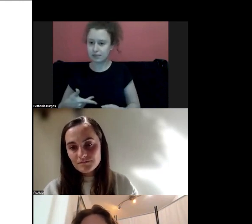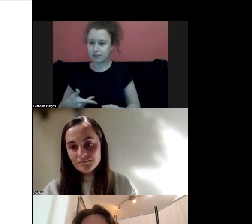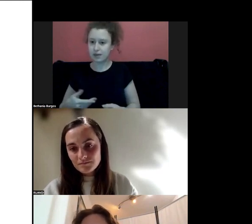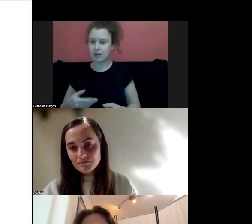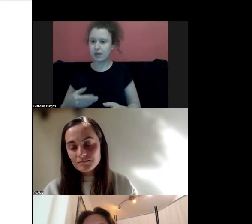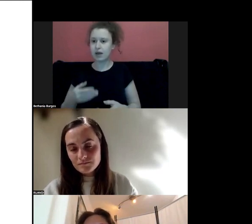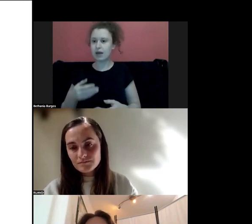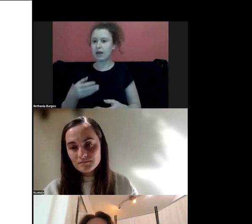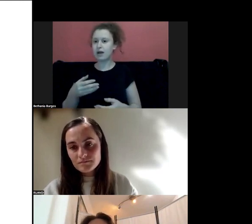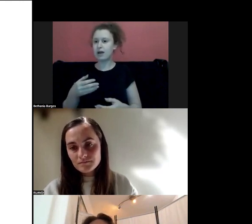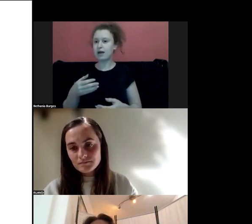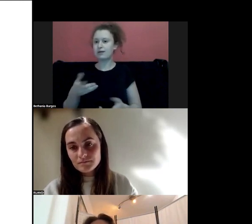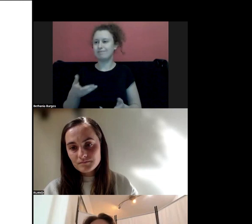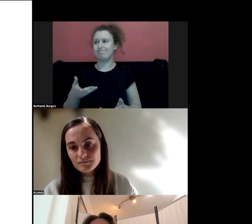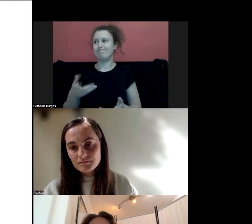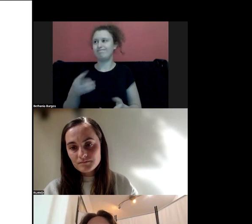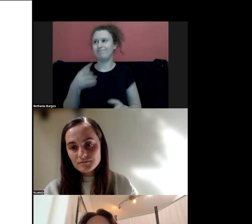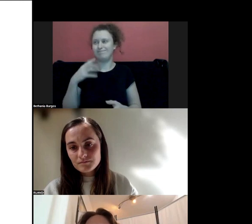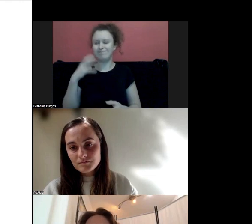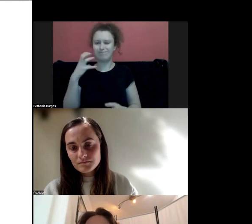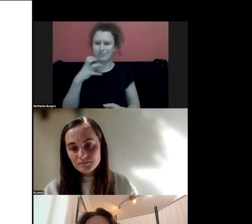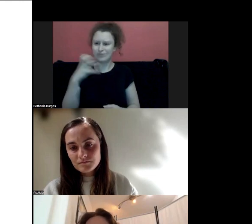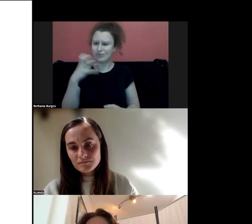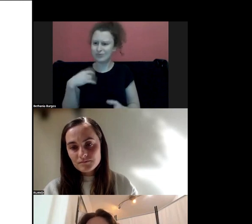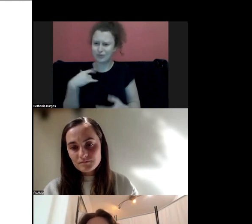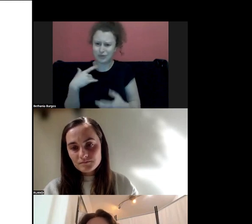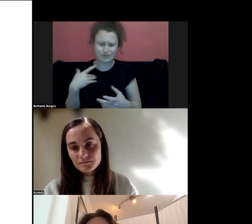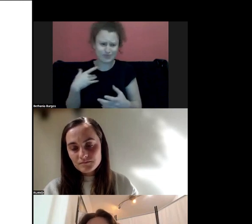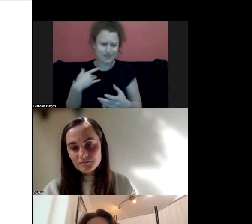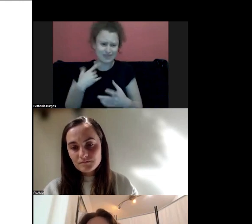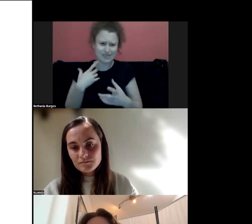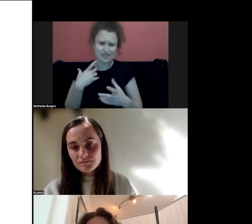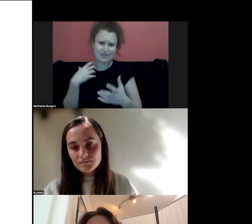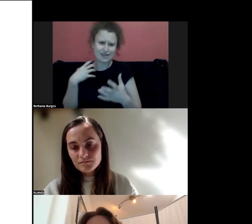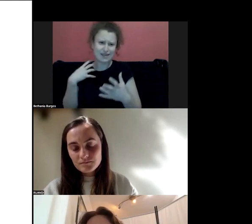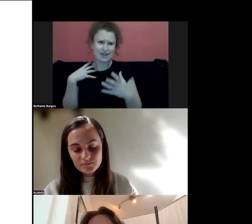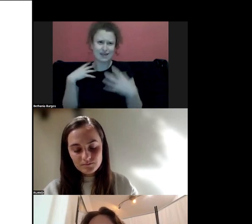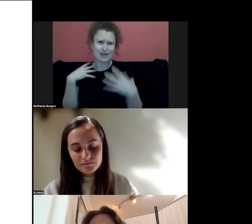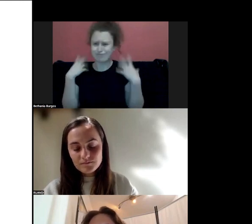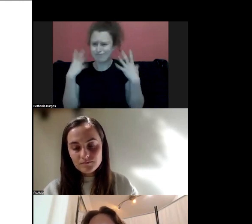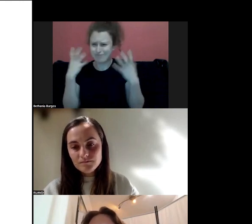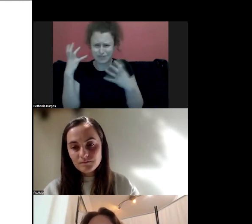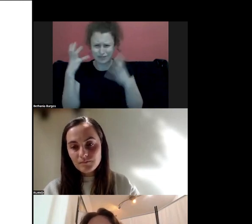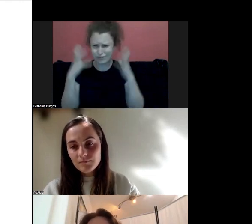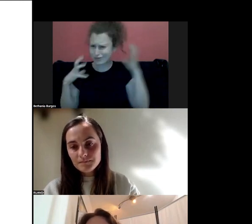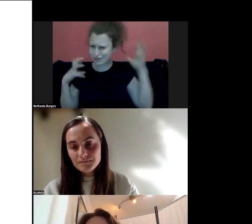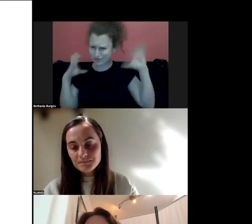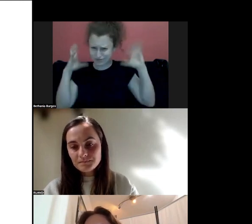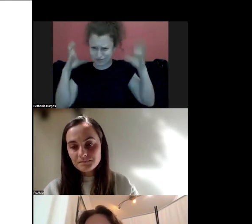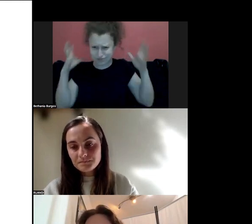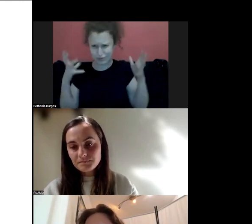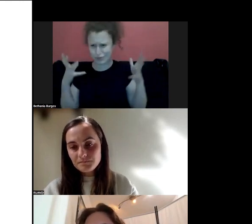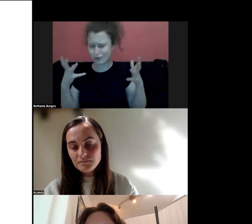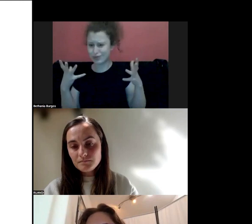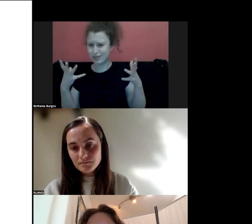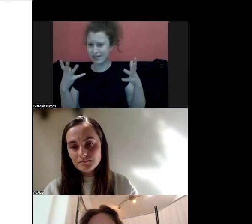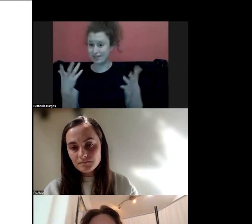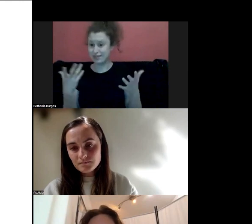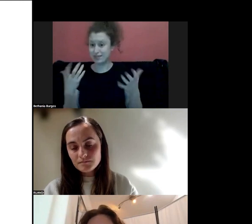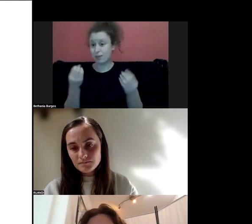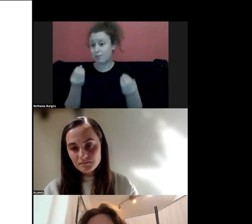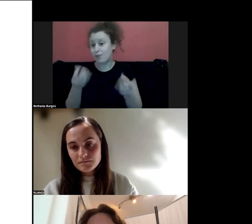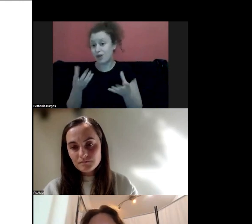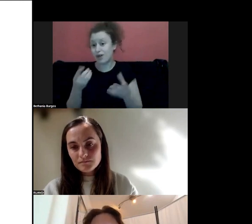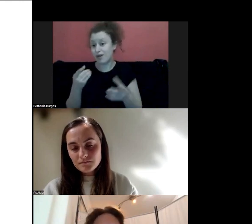solamente bebía zumo, ¿no? Toda mi rabia va dirigida a esa persona, puesto que esa persona representa el